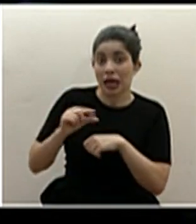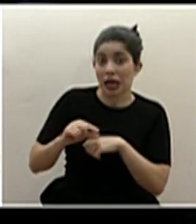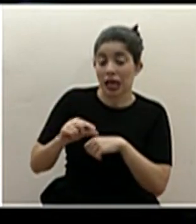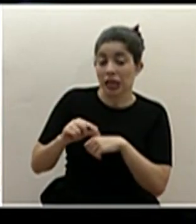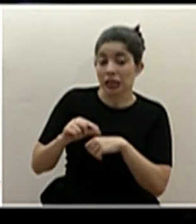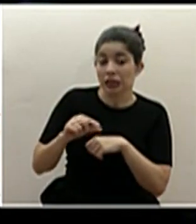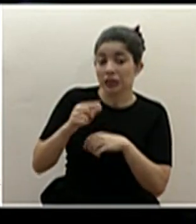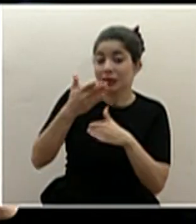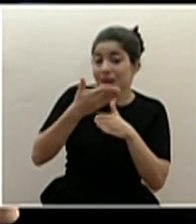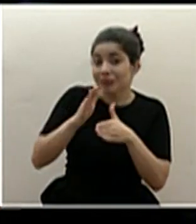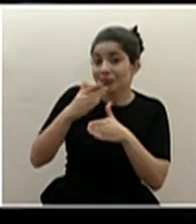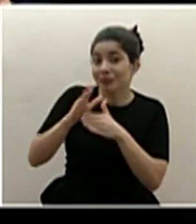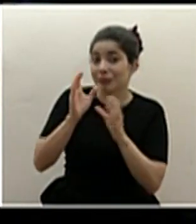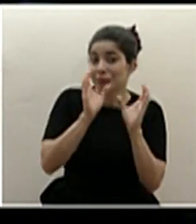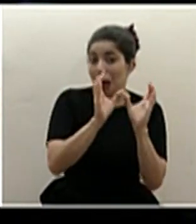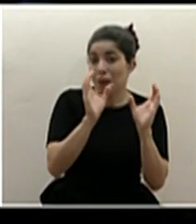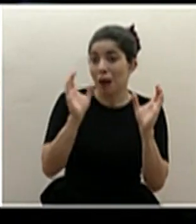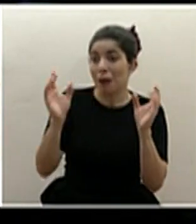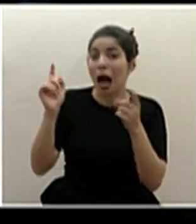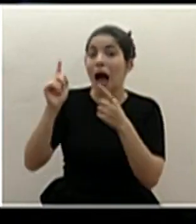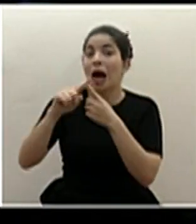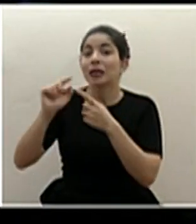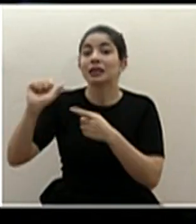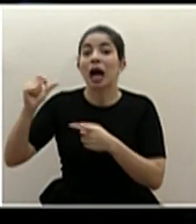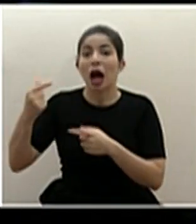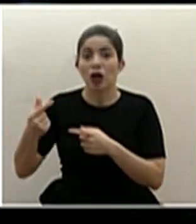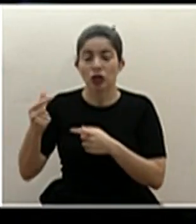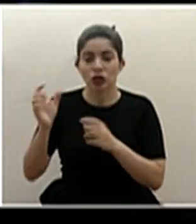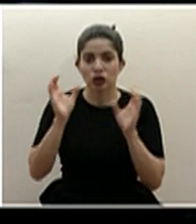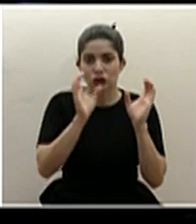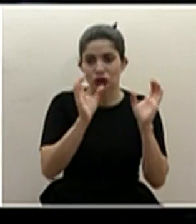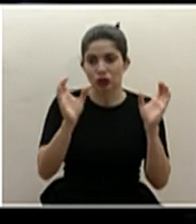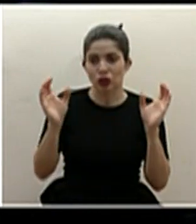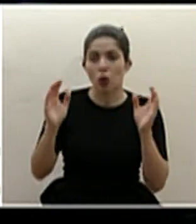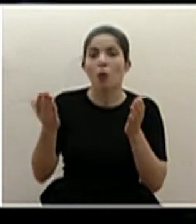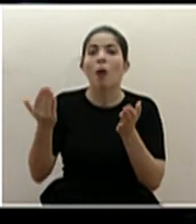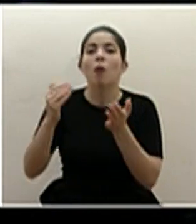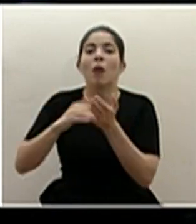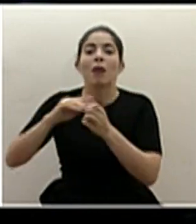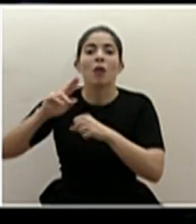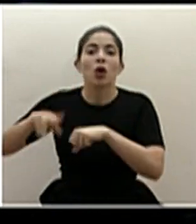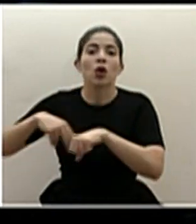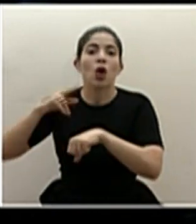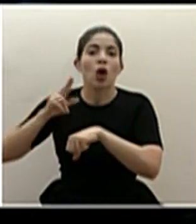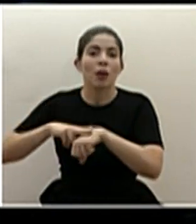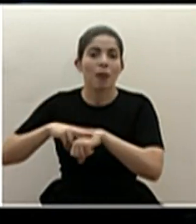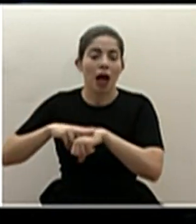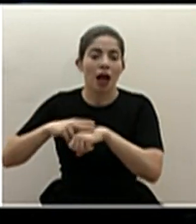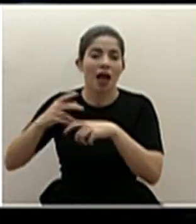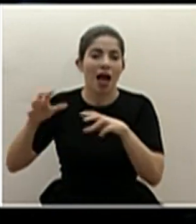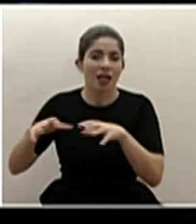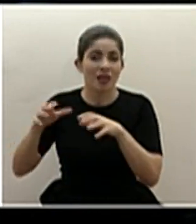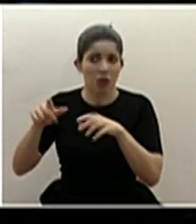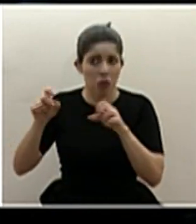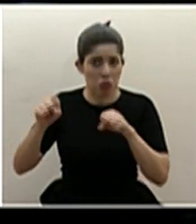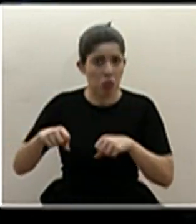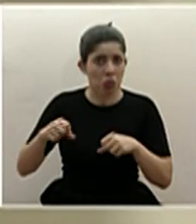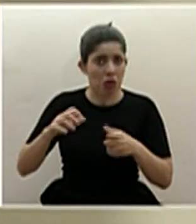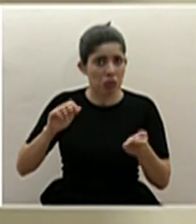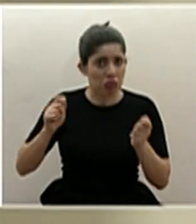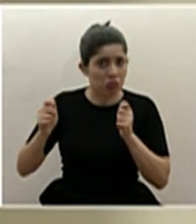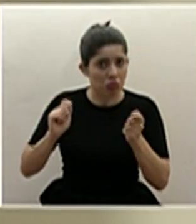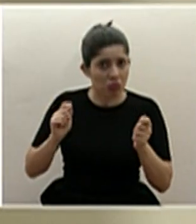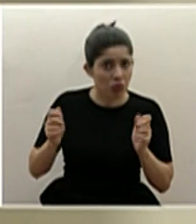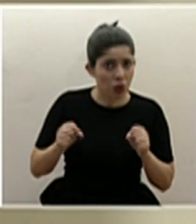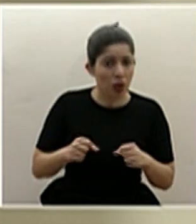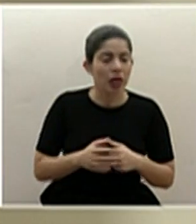esas fases que nos llevan hasta agosto mínimo en cuanto a la renormalización de diferentes actividades? Todo eso lo